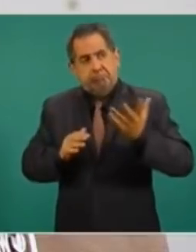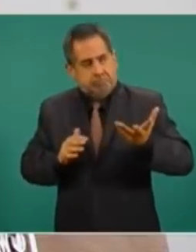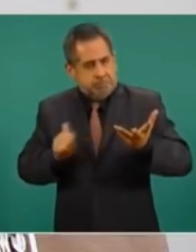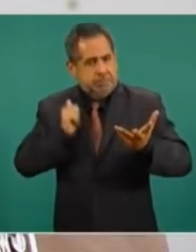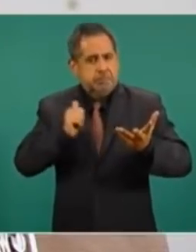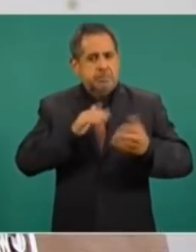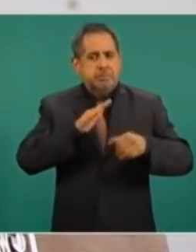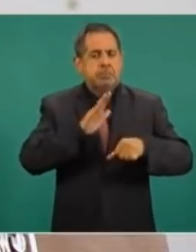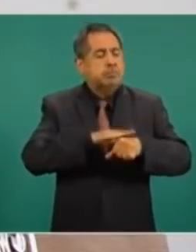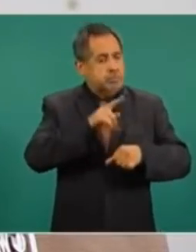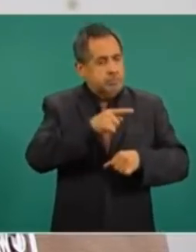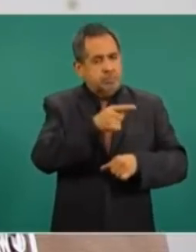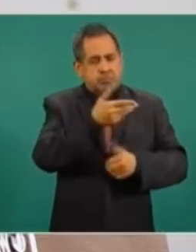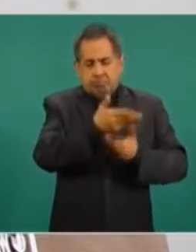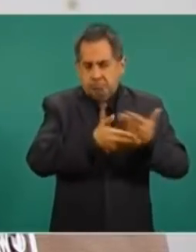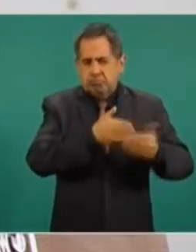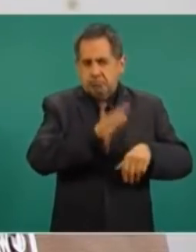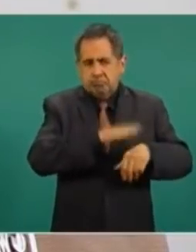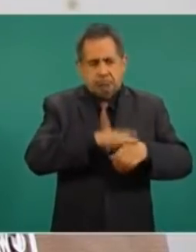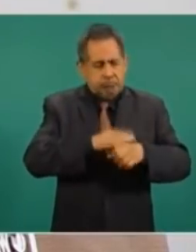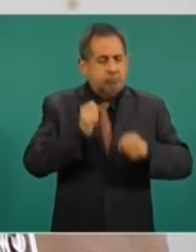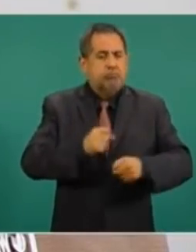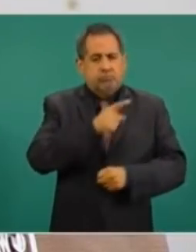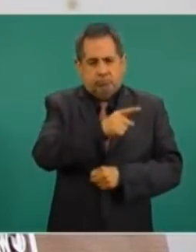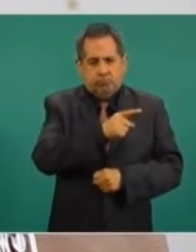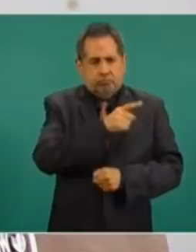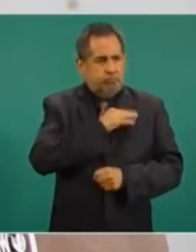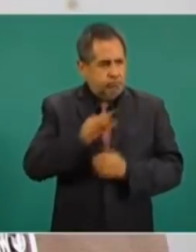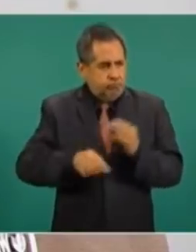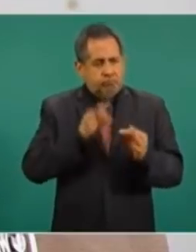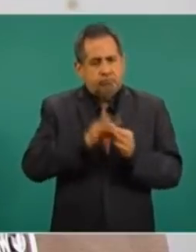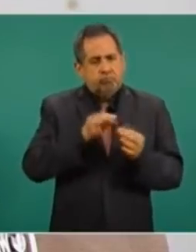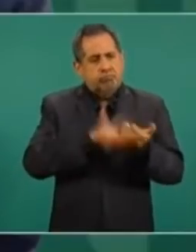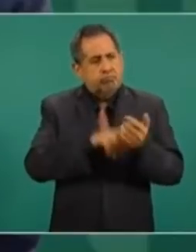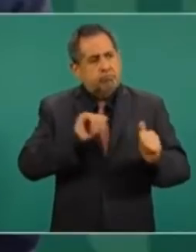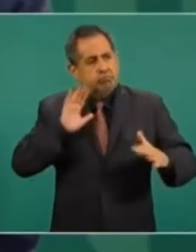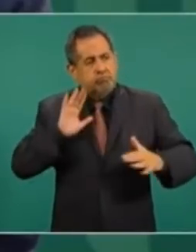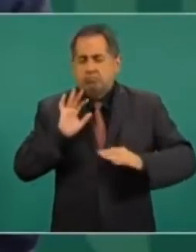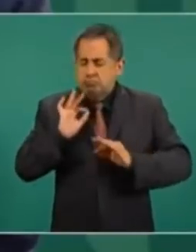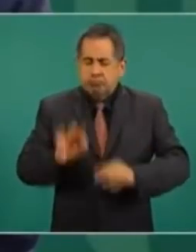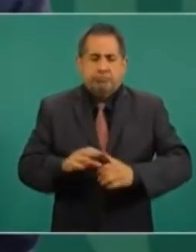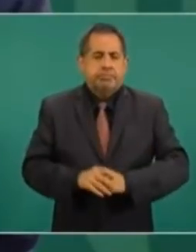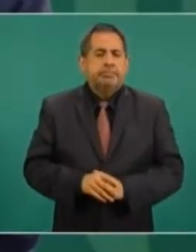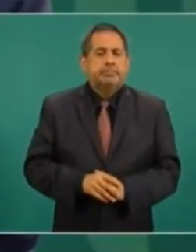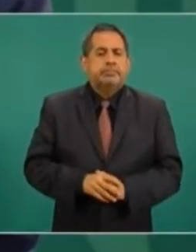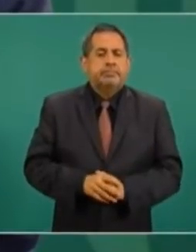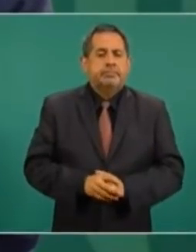pues estamos seguros que se va a cumplir ese compromiso.